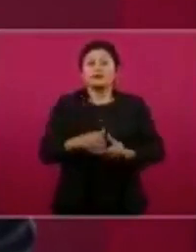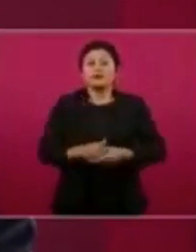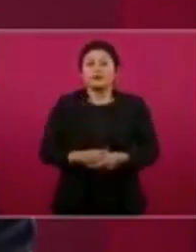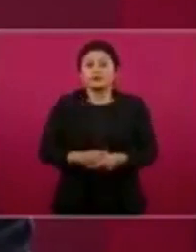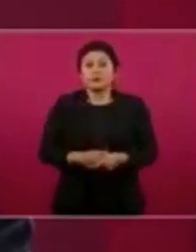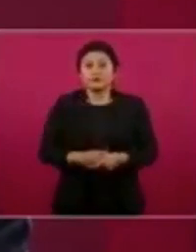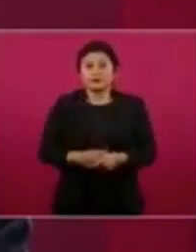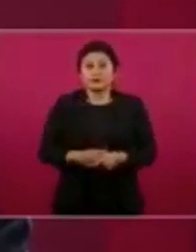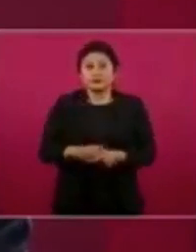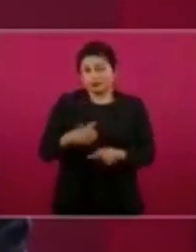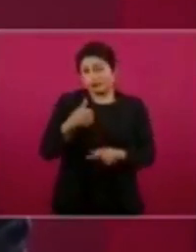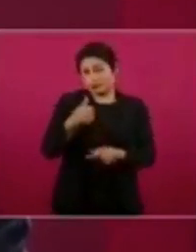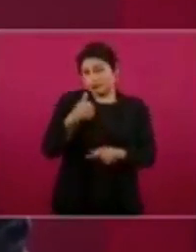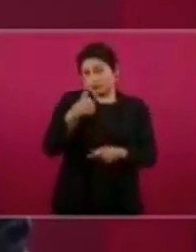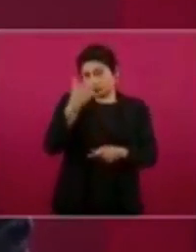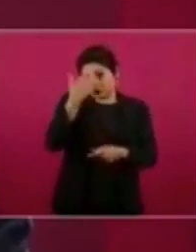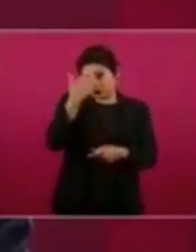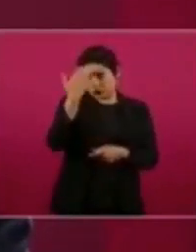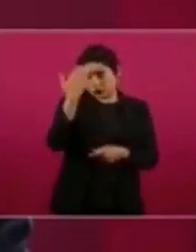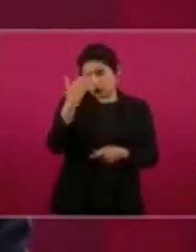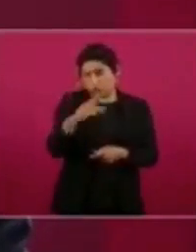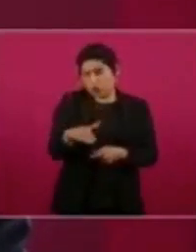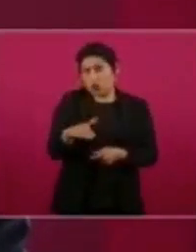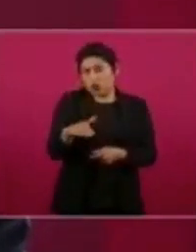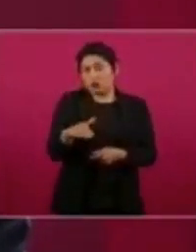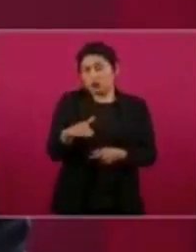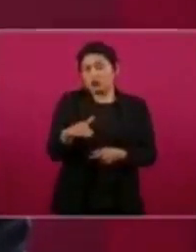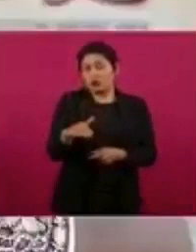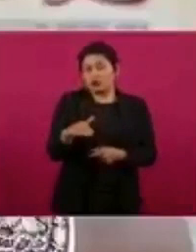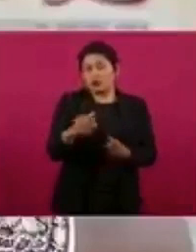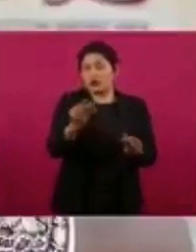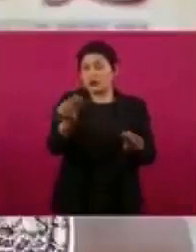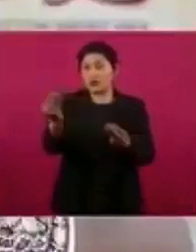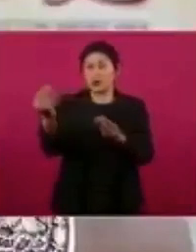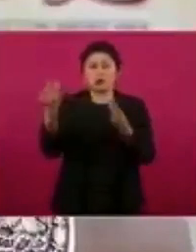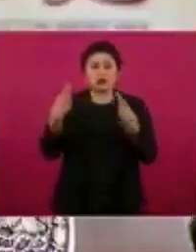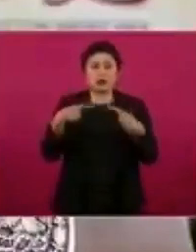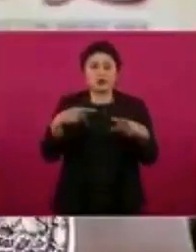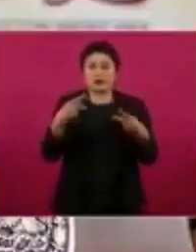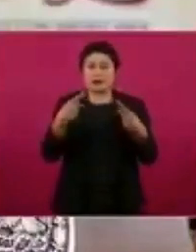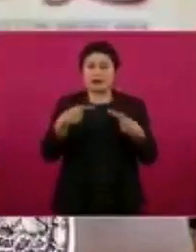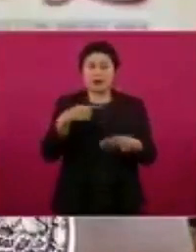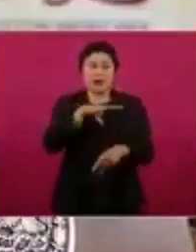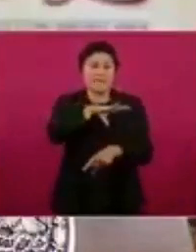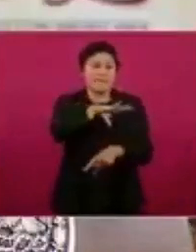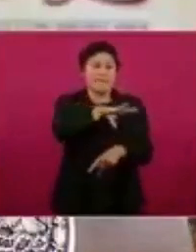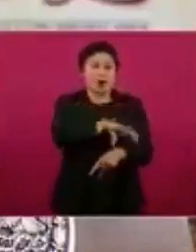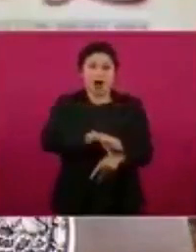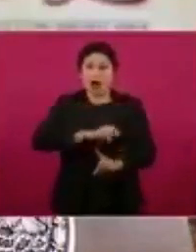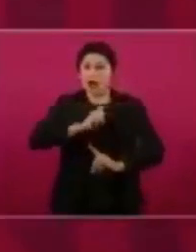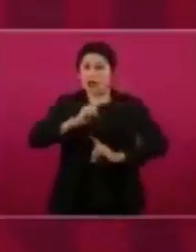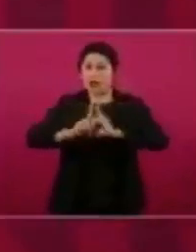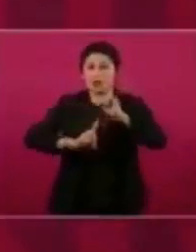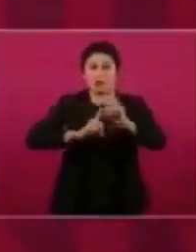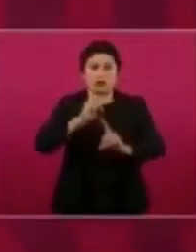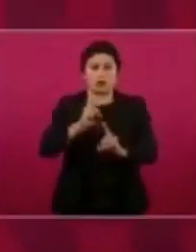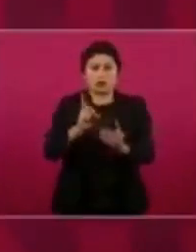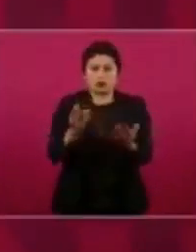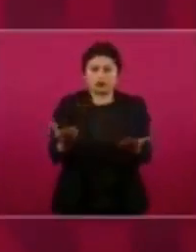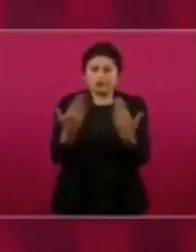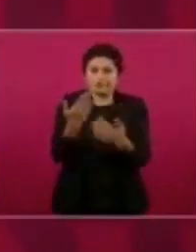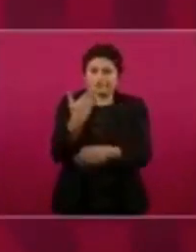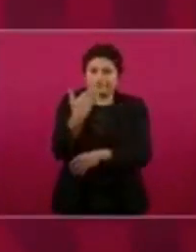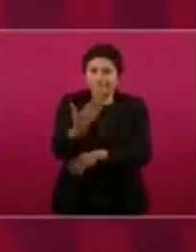y sé que pues hay mucha pasión por el deporte y qué bueno, ¿no?